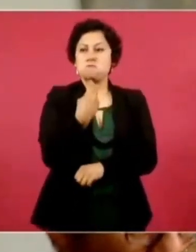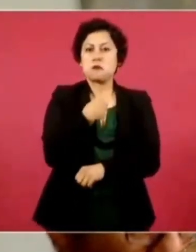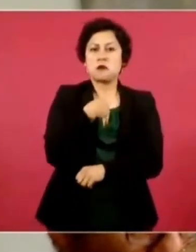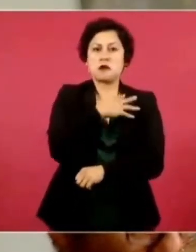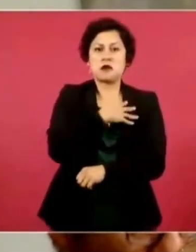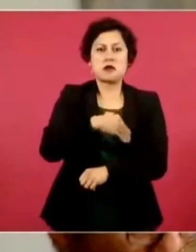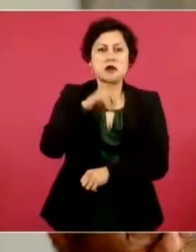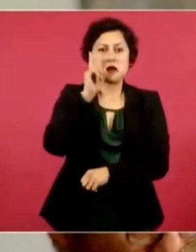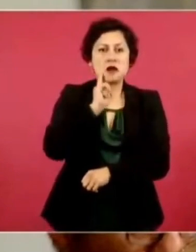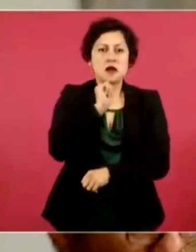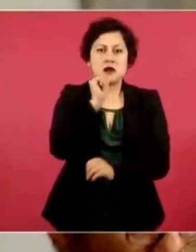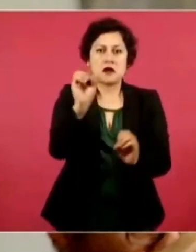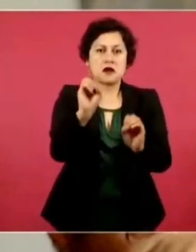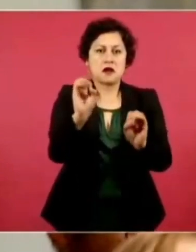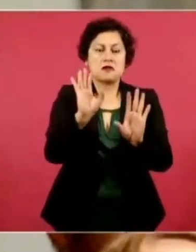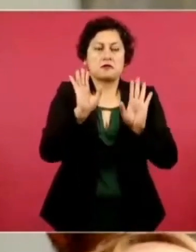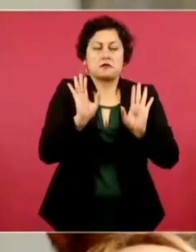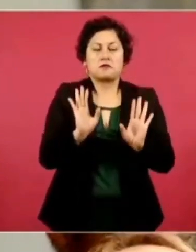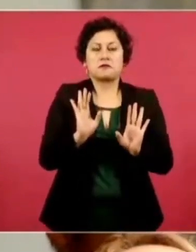Nos balearon.